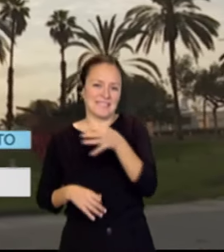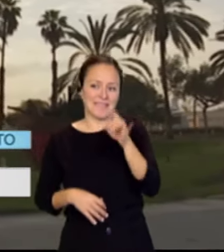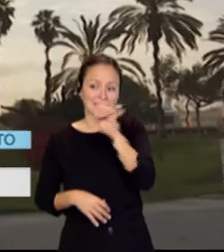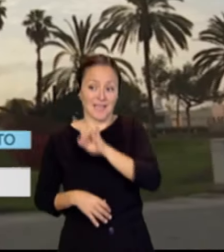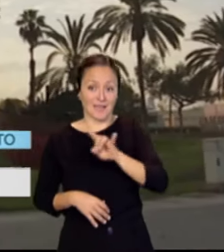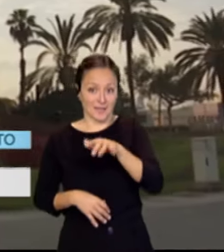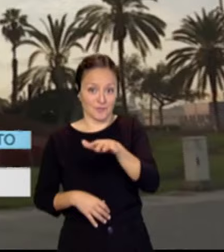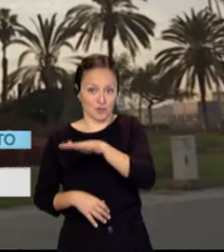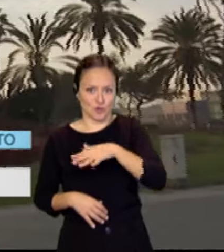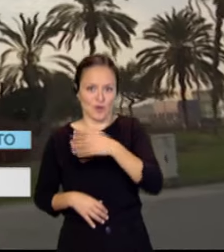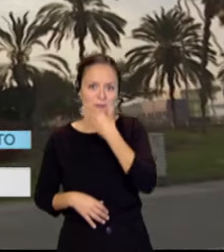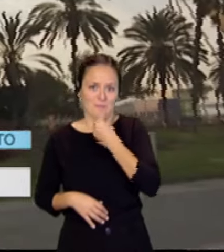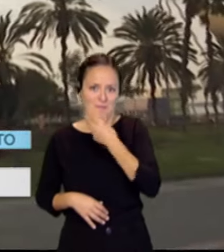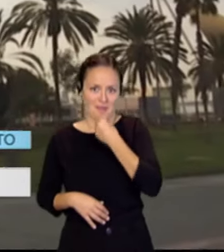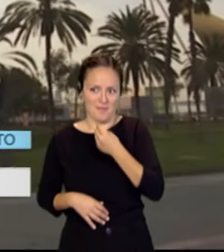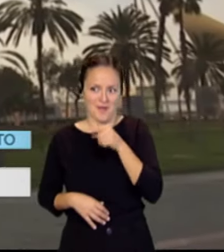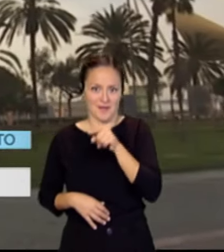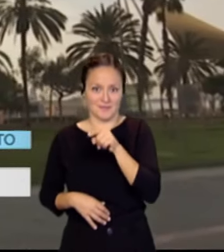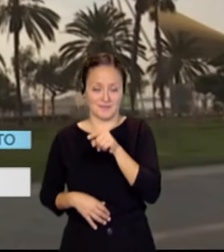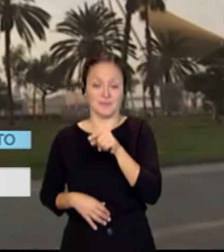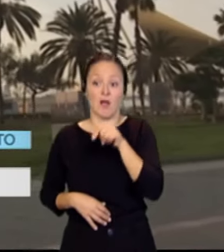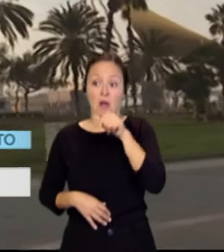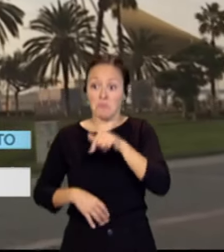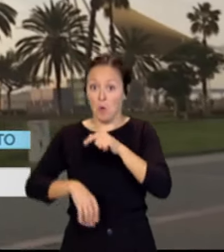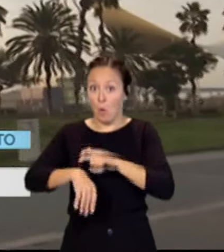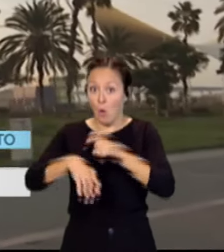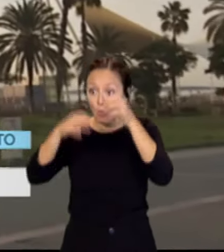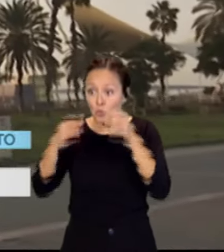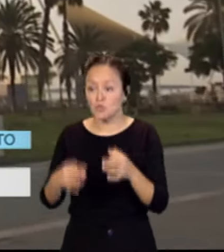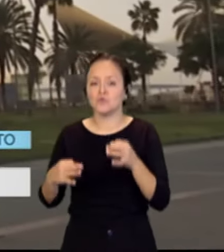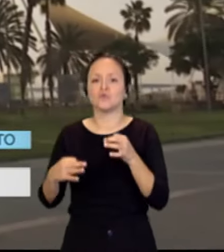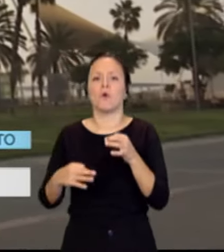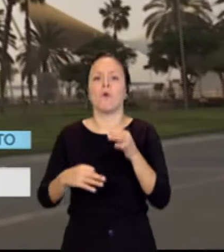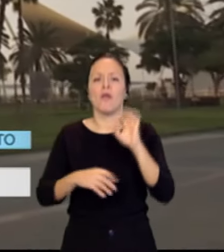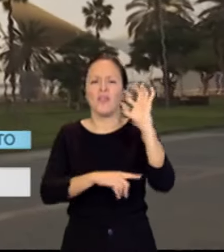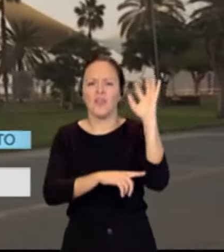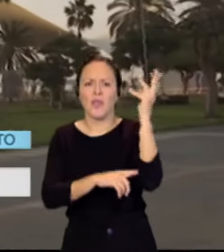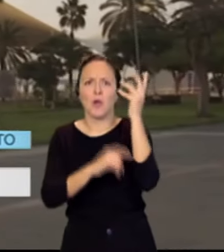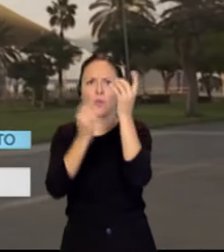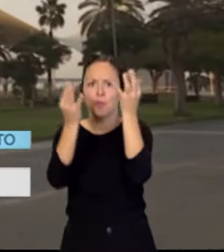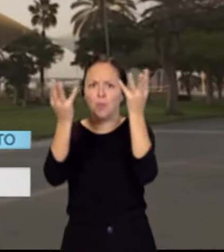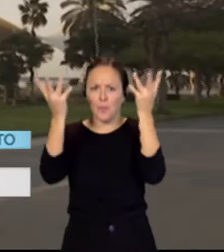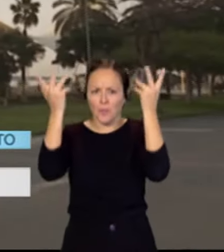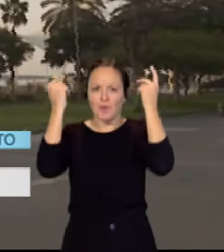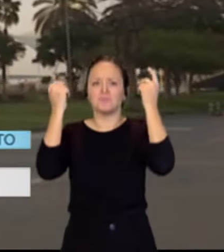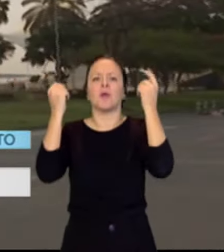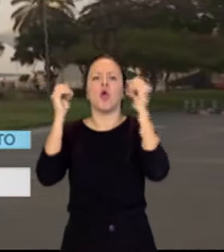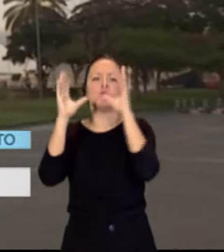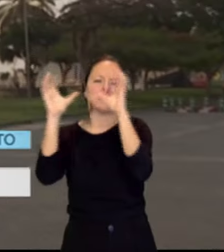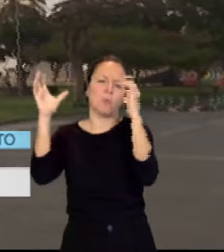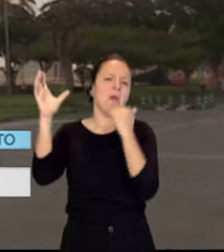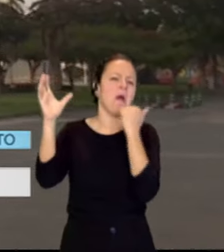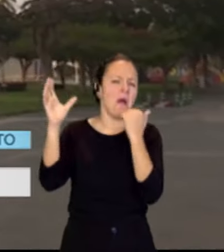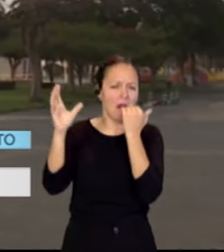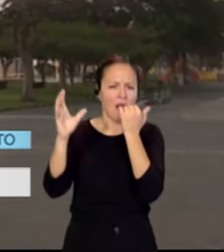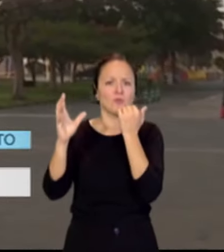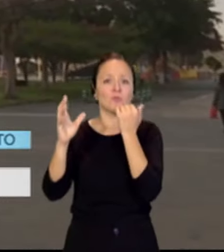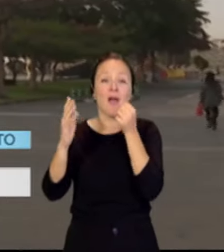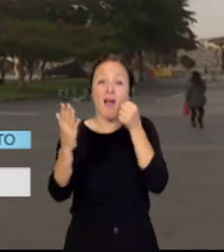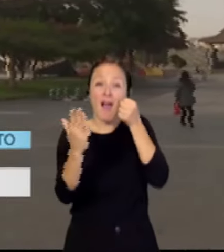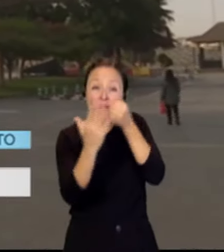en Las Palmas de Gran canaria donde a esta hora parece que tenemos cielo bastant despejado alguna que otra nube vemos al